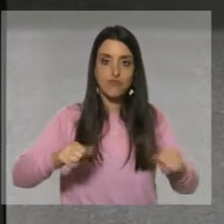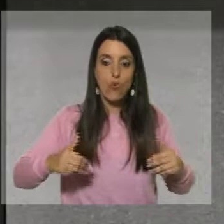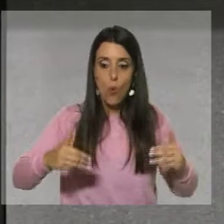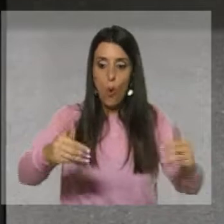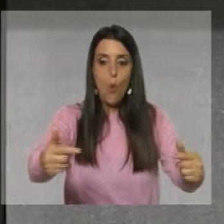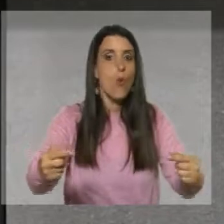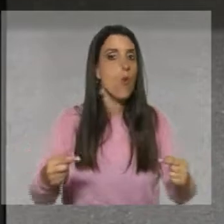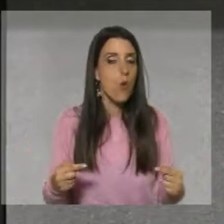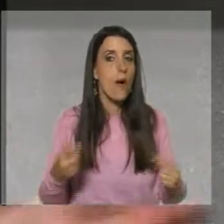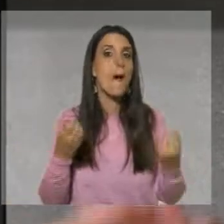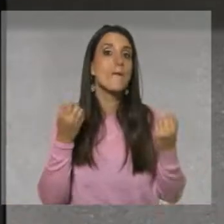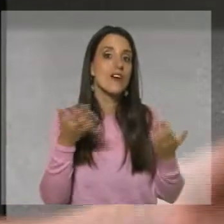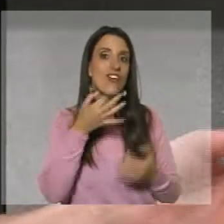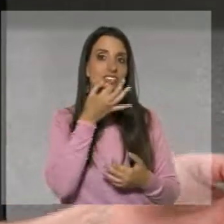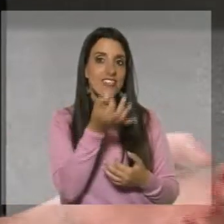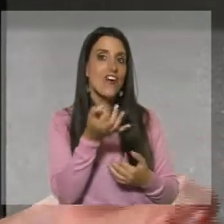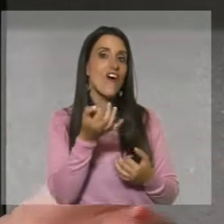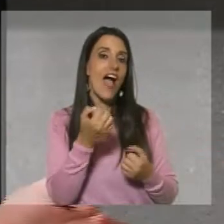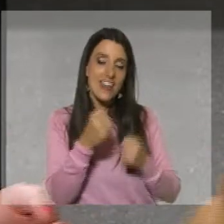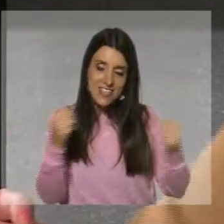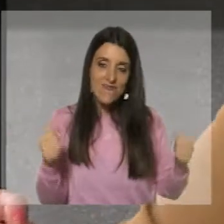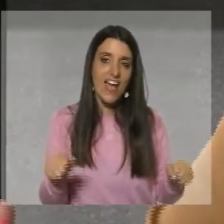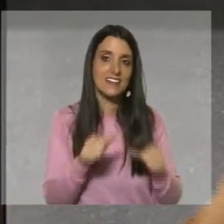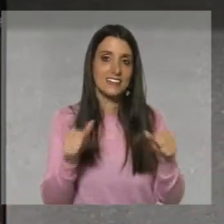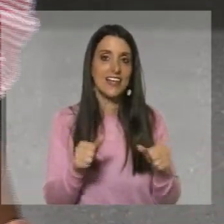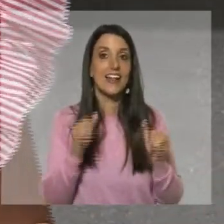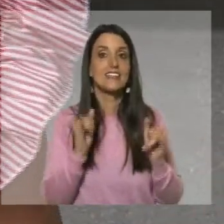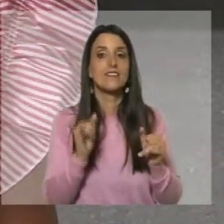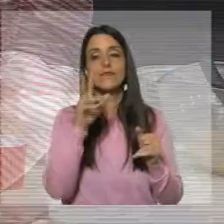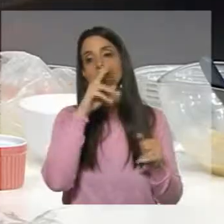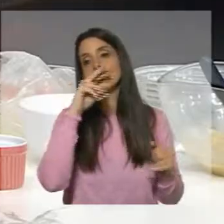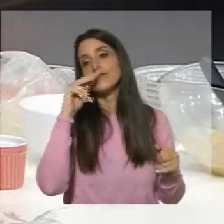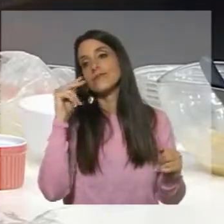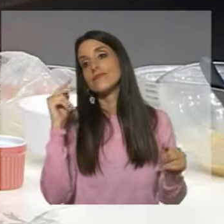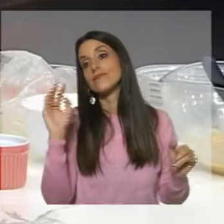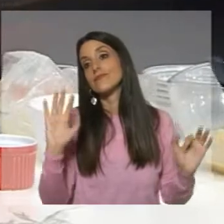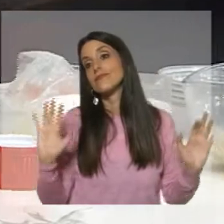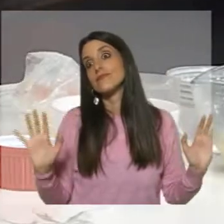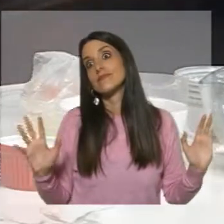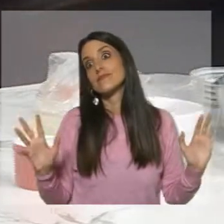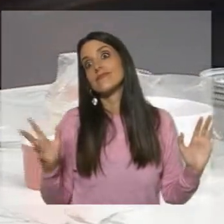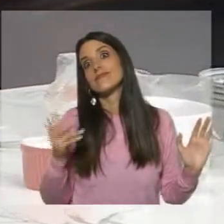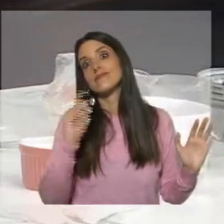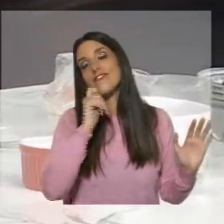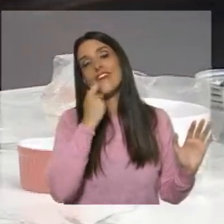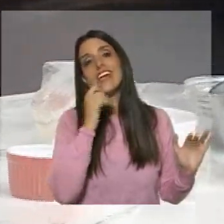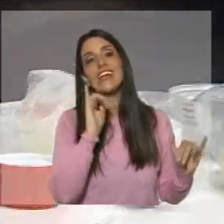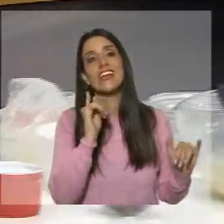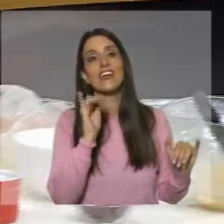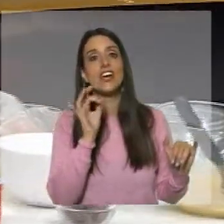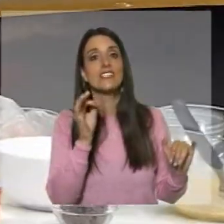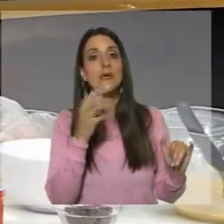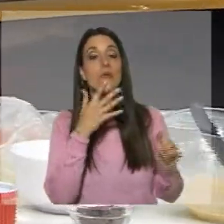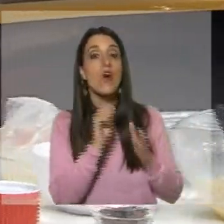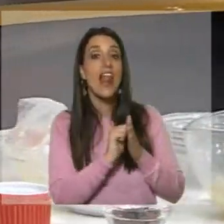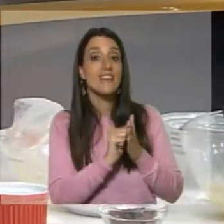genere complicaciones. Verdad. Por eso te estoy diciendo que te tenés que animar a hacer roja. Así, y además tiene un aroma, ya pasás por acá. Totalmente. Y si le hubiésemos puesto